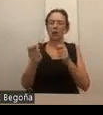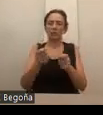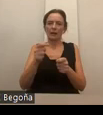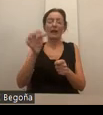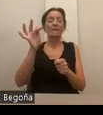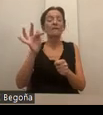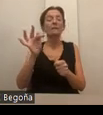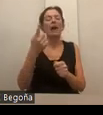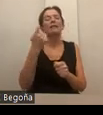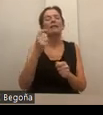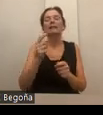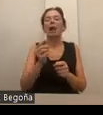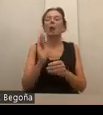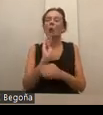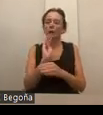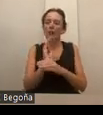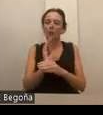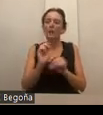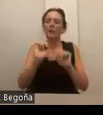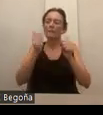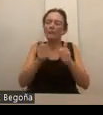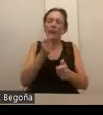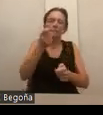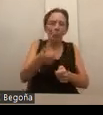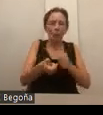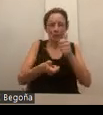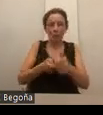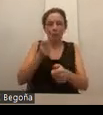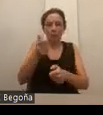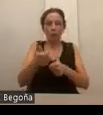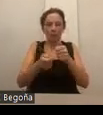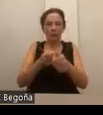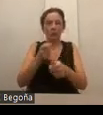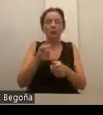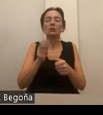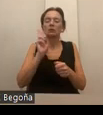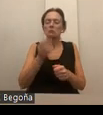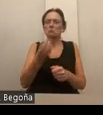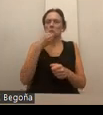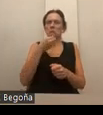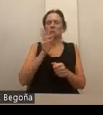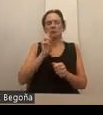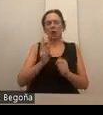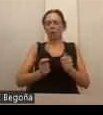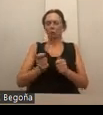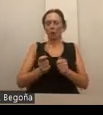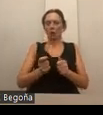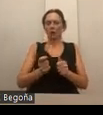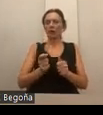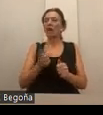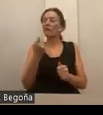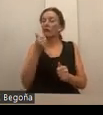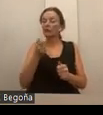ir con cuidado, empezar con dosis bajitas, ver si con esas dosis quedamos regulados o no, y si no es